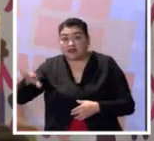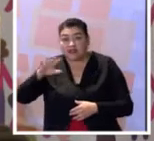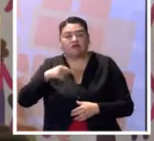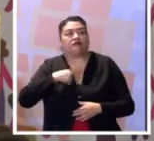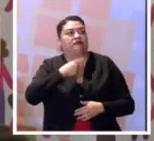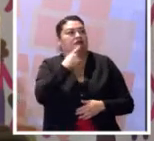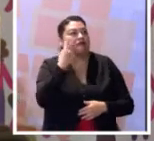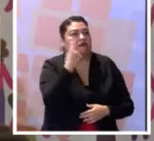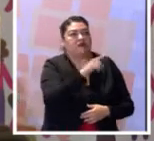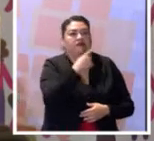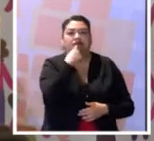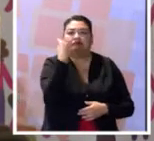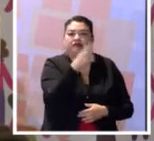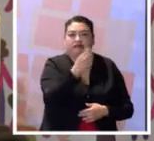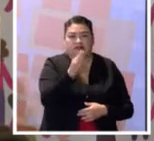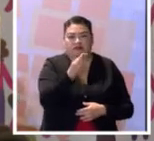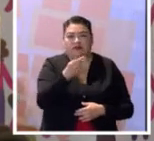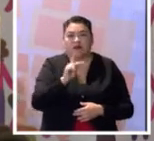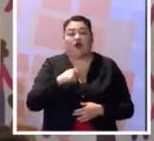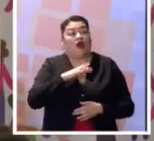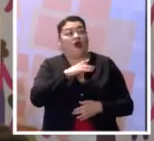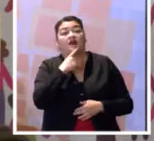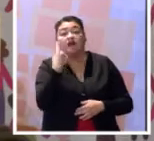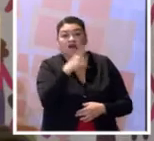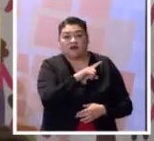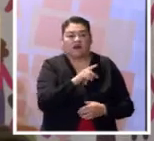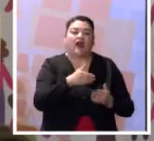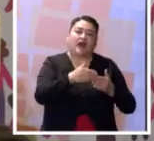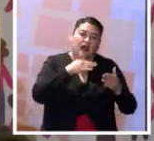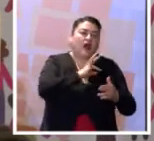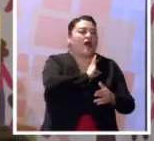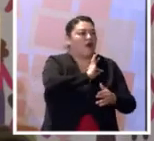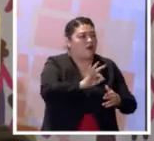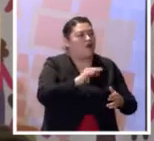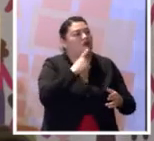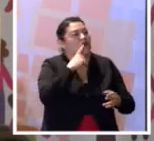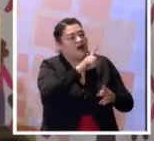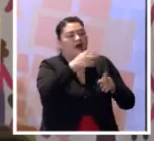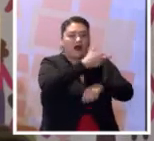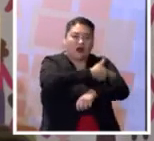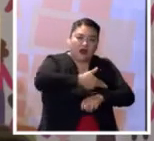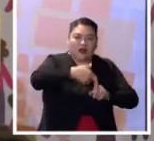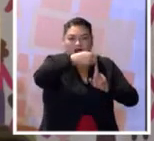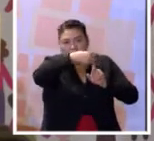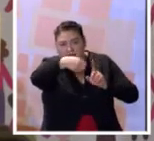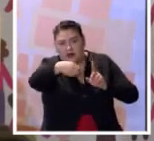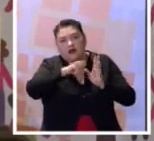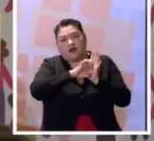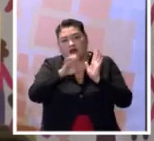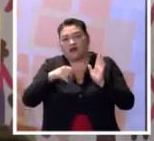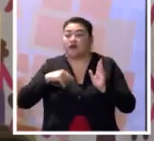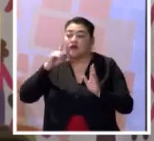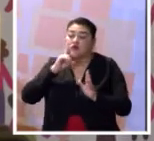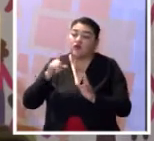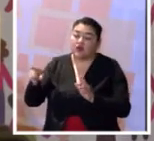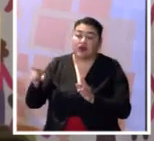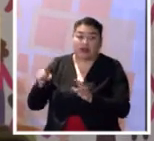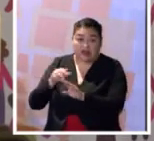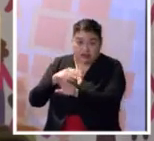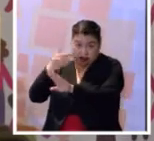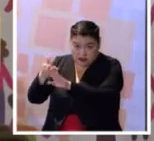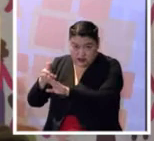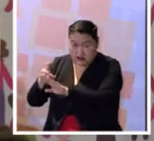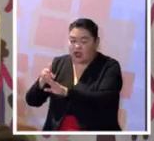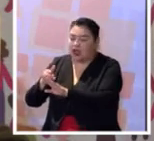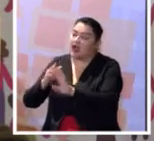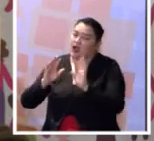obviamente para que haya denuncias tienen que haber procesos claros, tienen que haber garantías para las mujeres, porque hay un doble costo siempre para las mujeres. Y yo